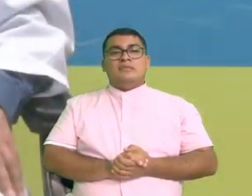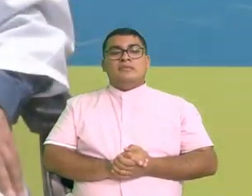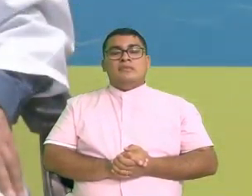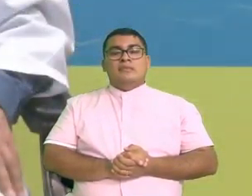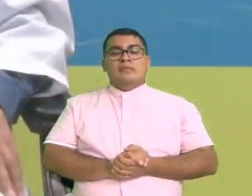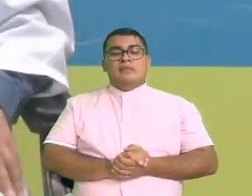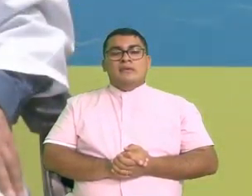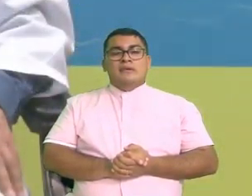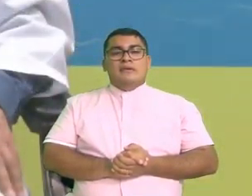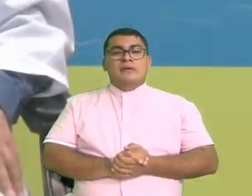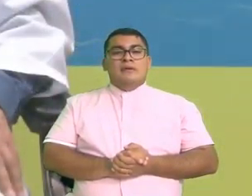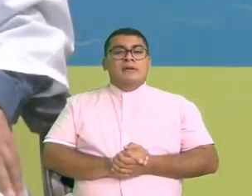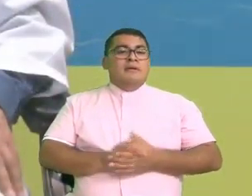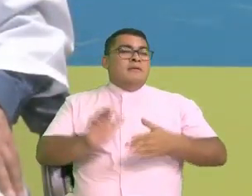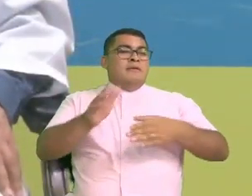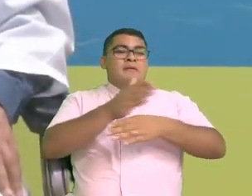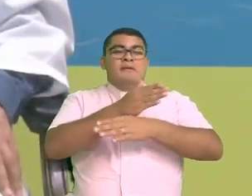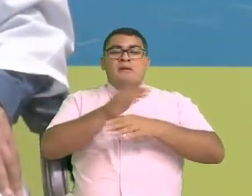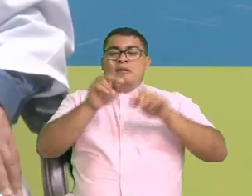va a depender, cada caso